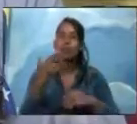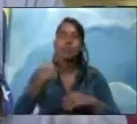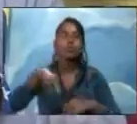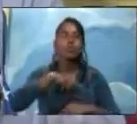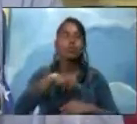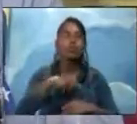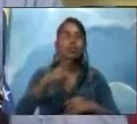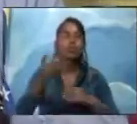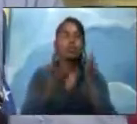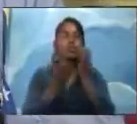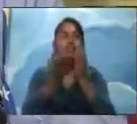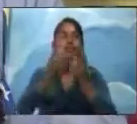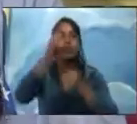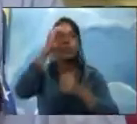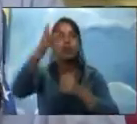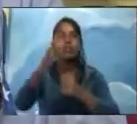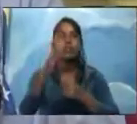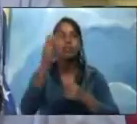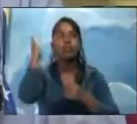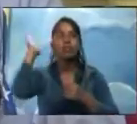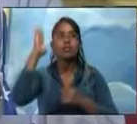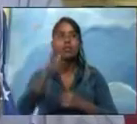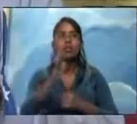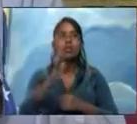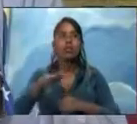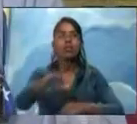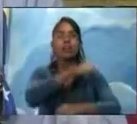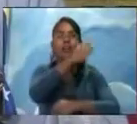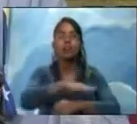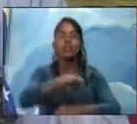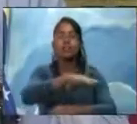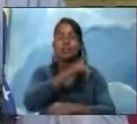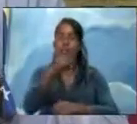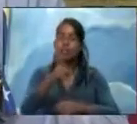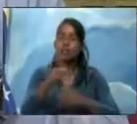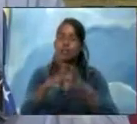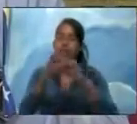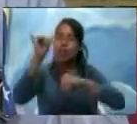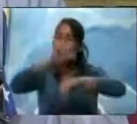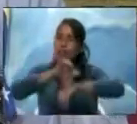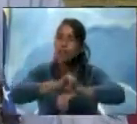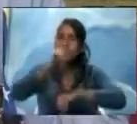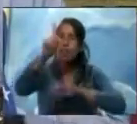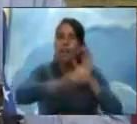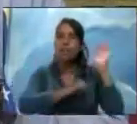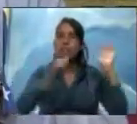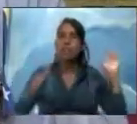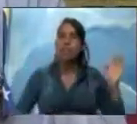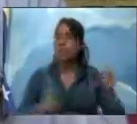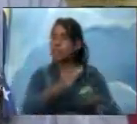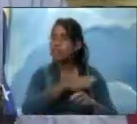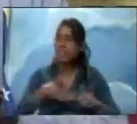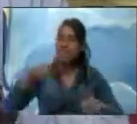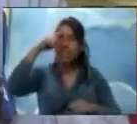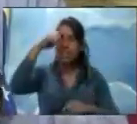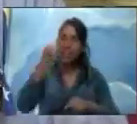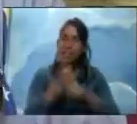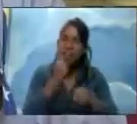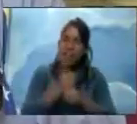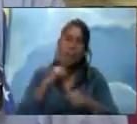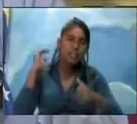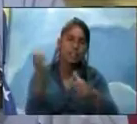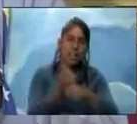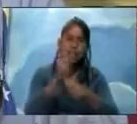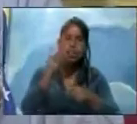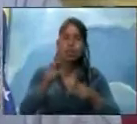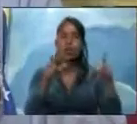Dios. Se ha venido cantando un coro acá, un himno en la viña del Señor. El que quiera trabajar, hallará también